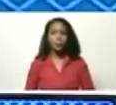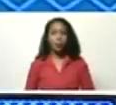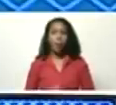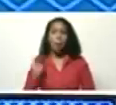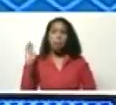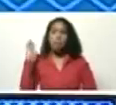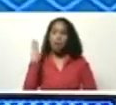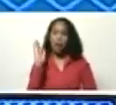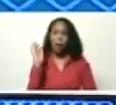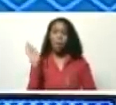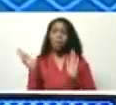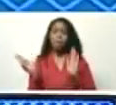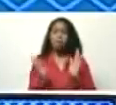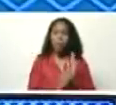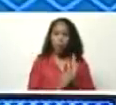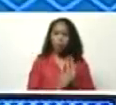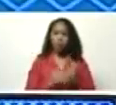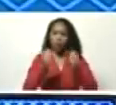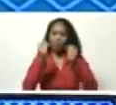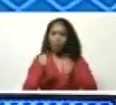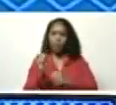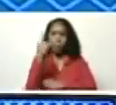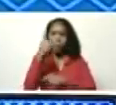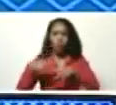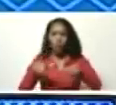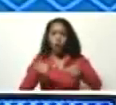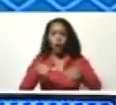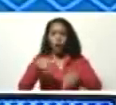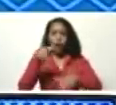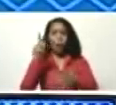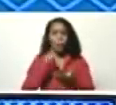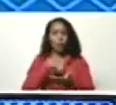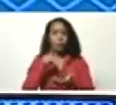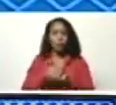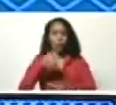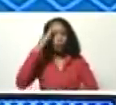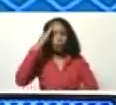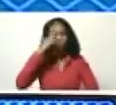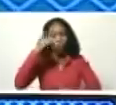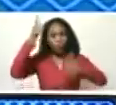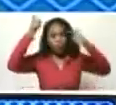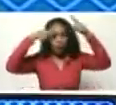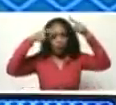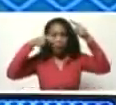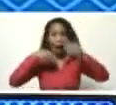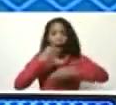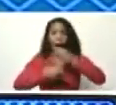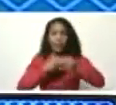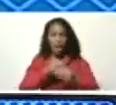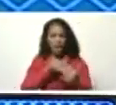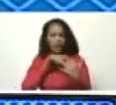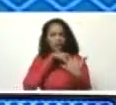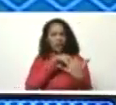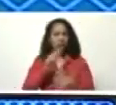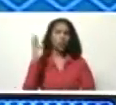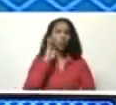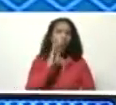Venía oponiéndose, en primer lugar, a la candidatura del comandante Chávez. Le hicieron la guerra